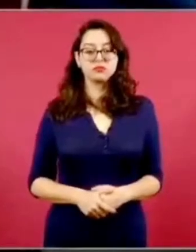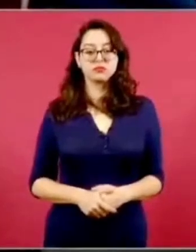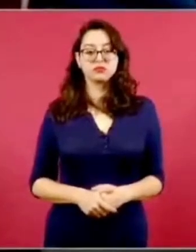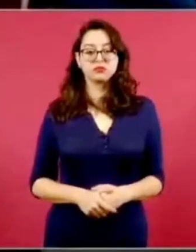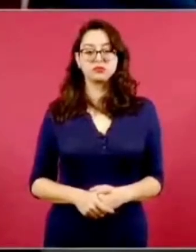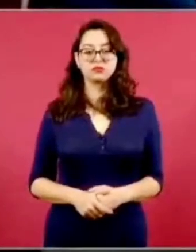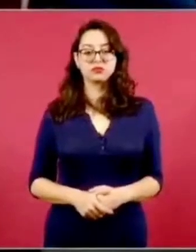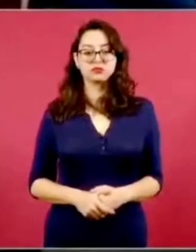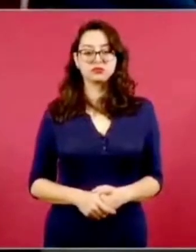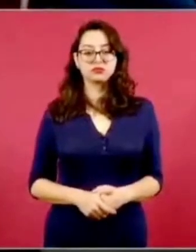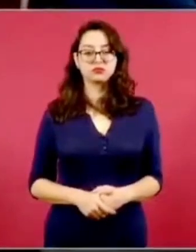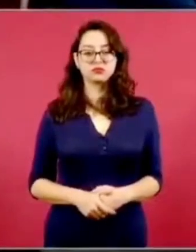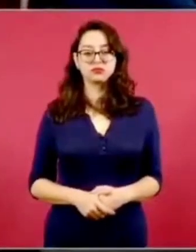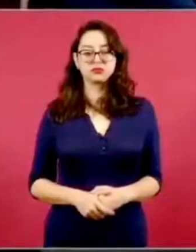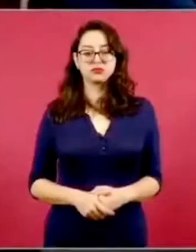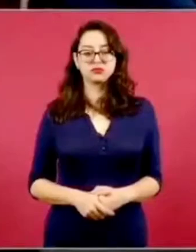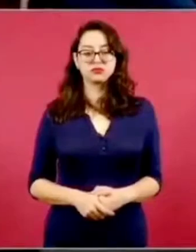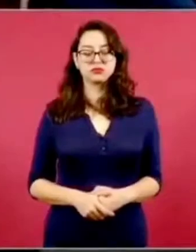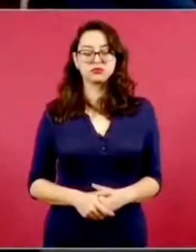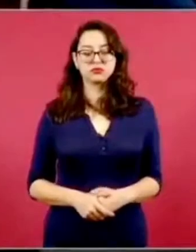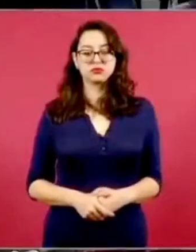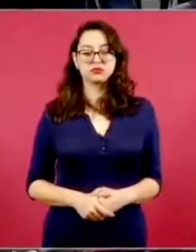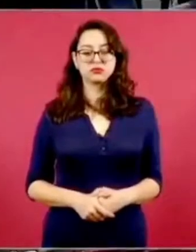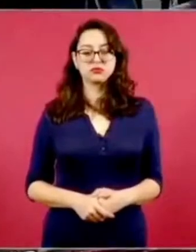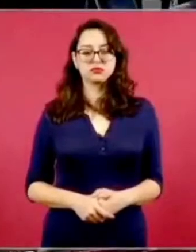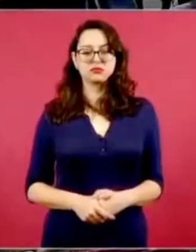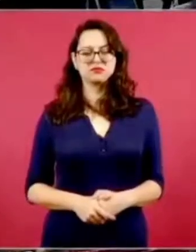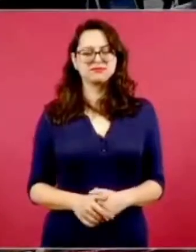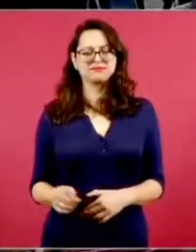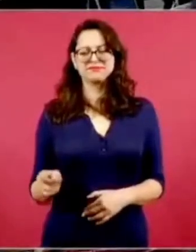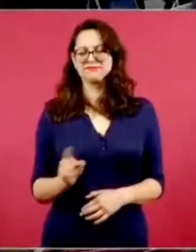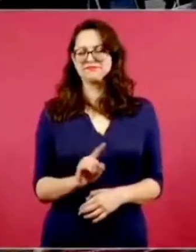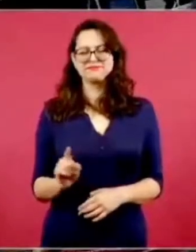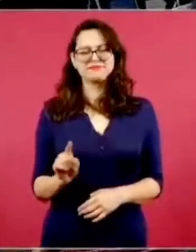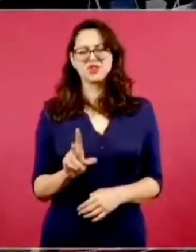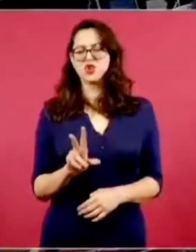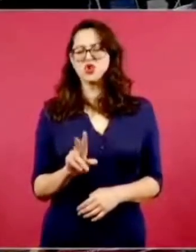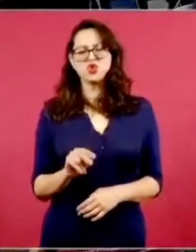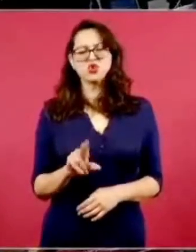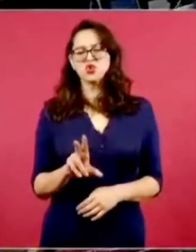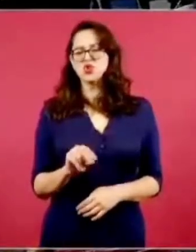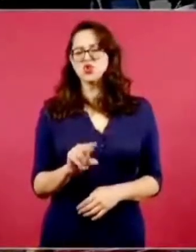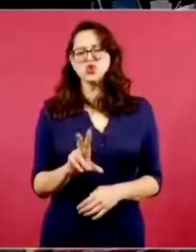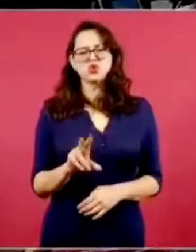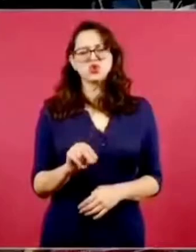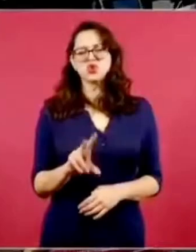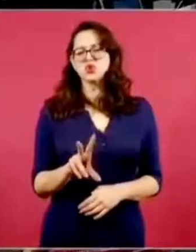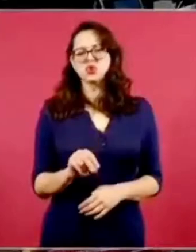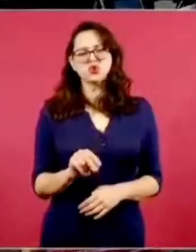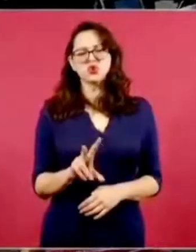dinero. No, Pues quería darle yo toda la, pero eso la es información. sí, eso es